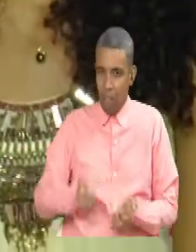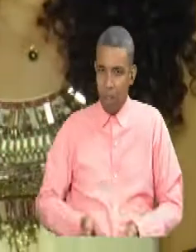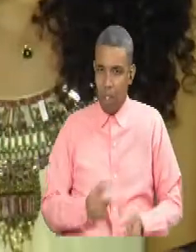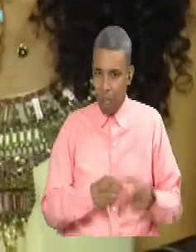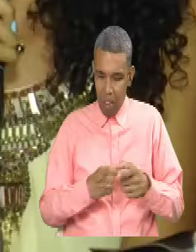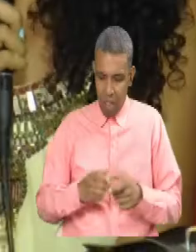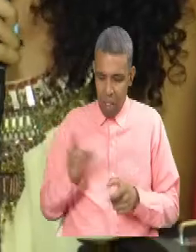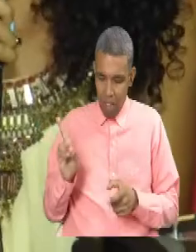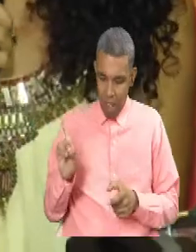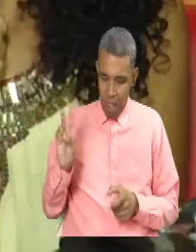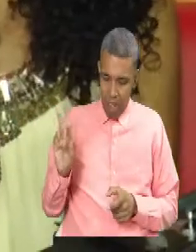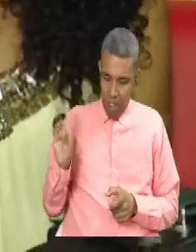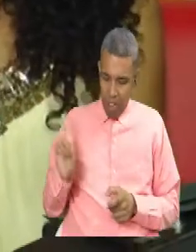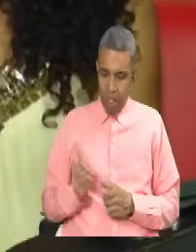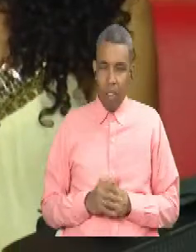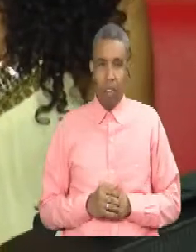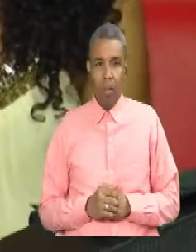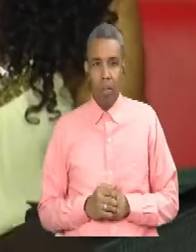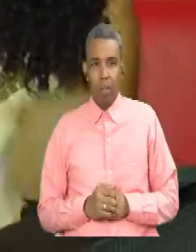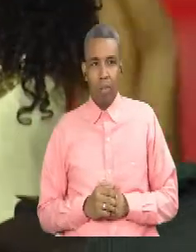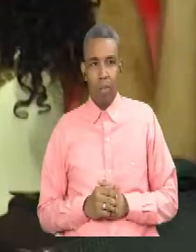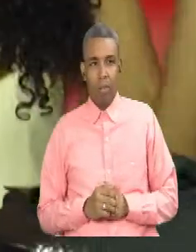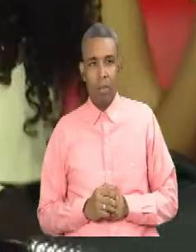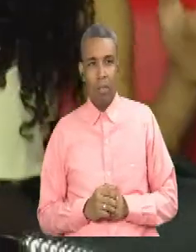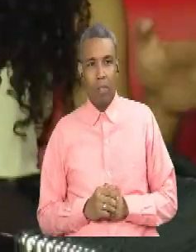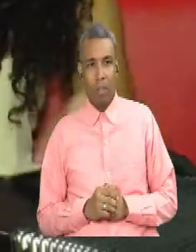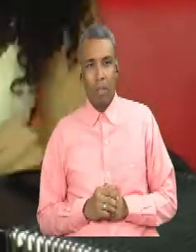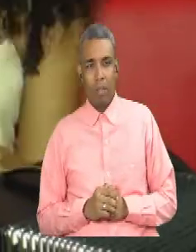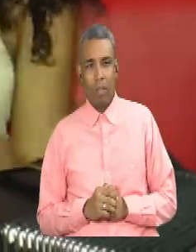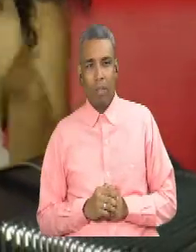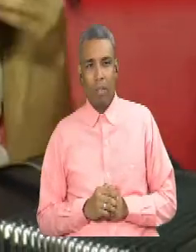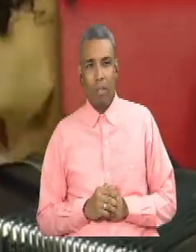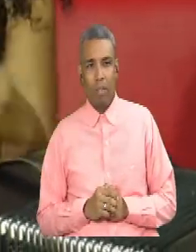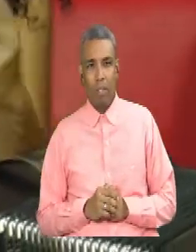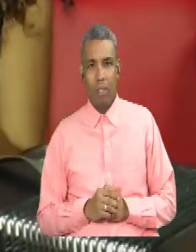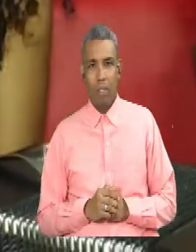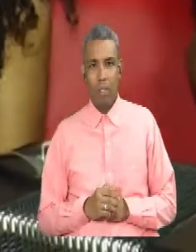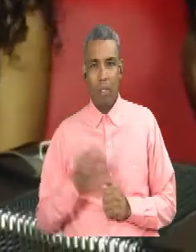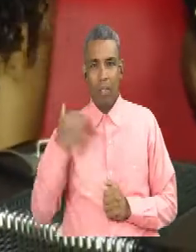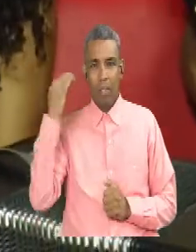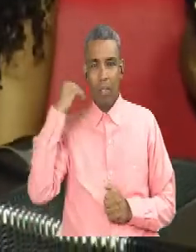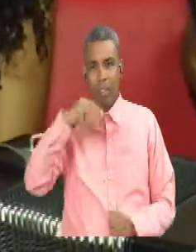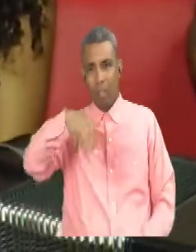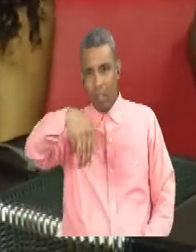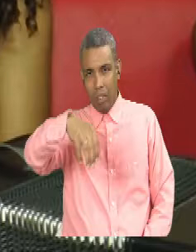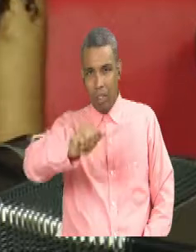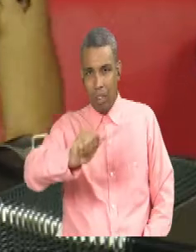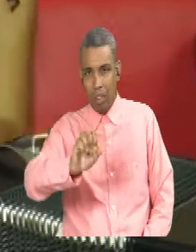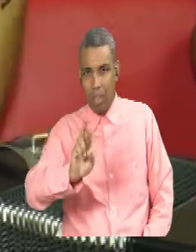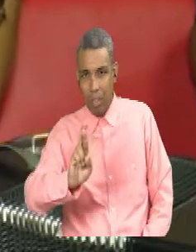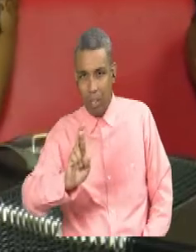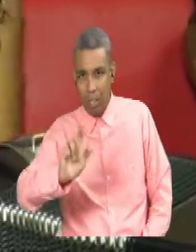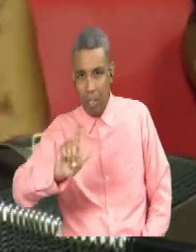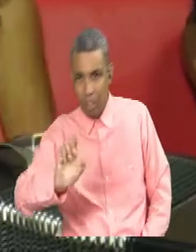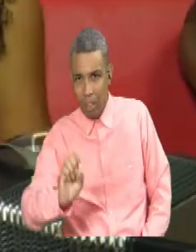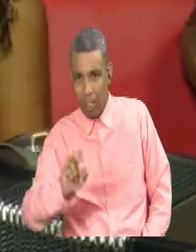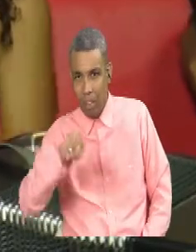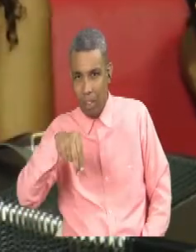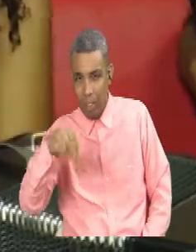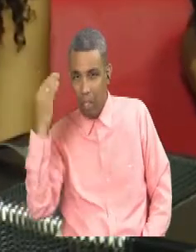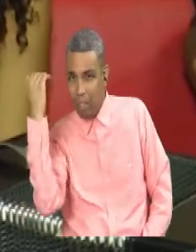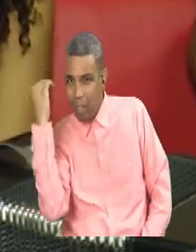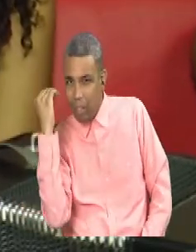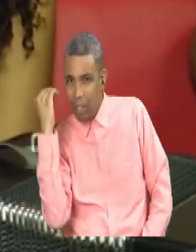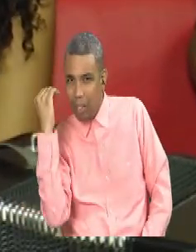nuestro nuevo trabajo. ¿Qué diferencia podemos encontrar en el Marlon Ramírez de que inició con La Falda Cortica y con este nuevo trabajo que